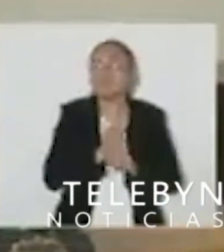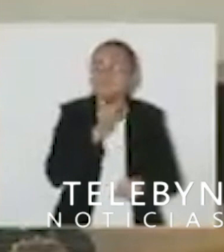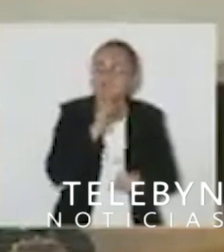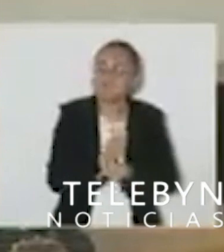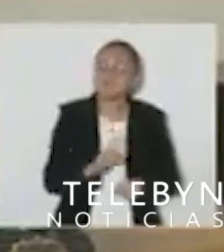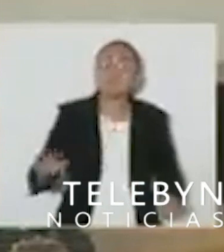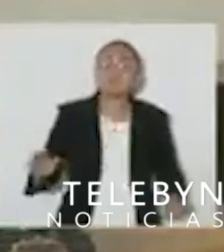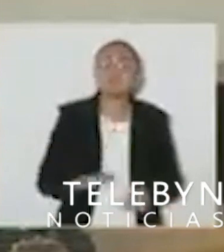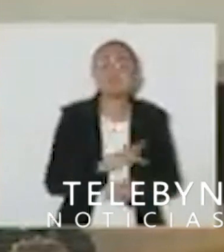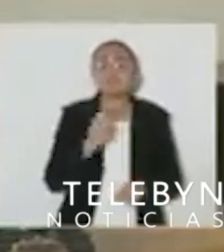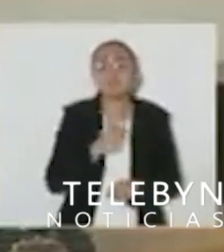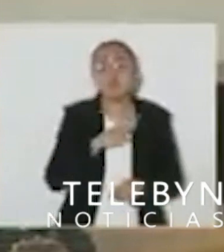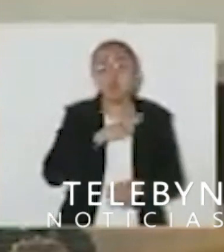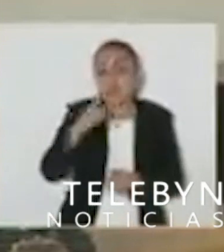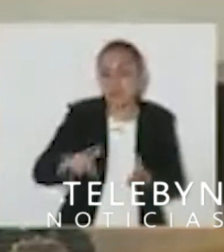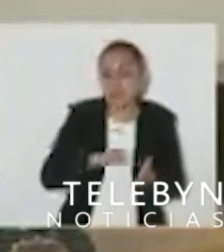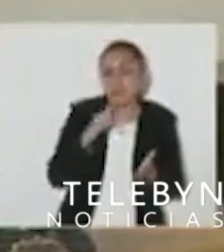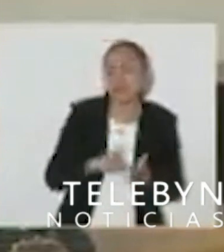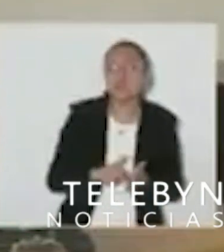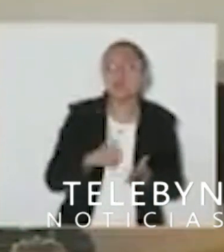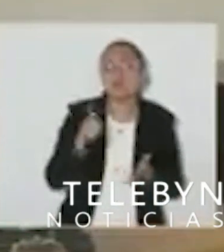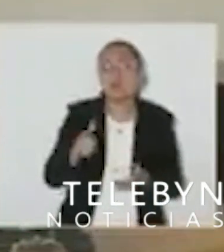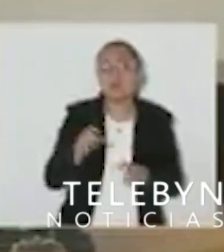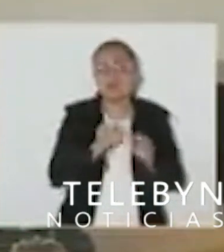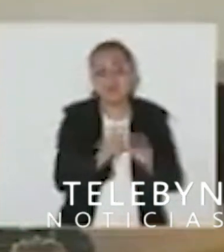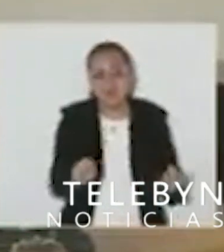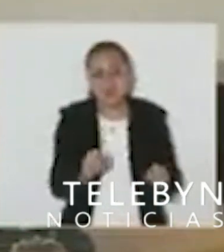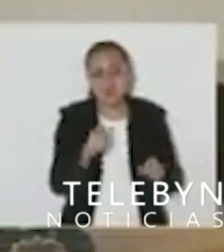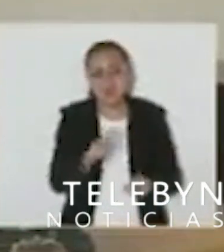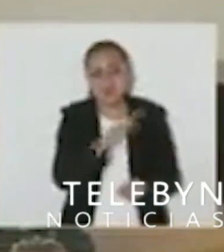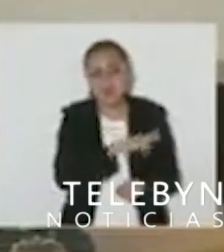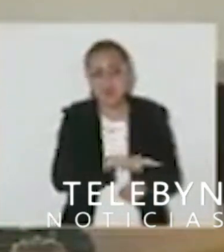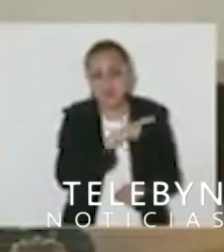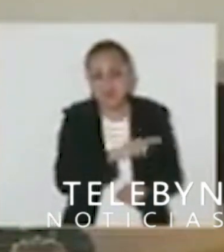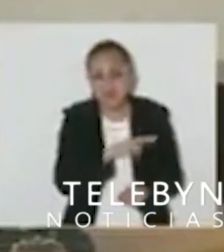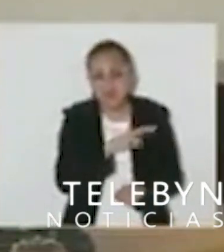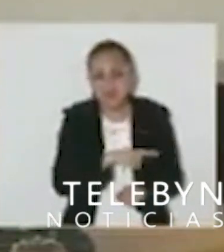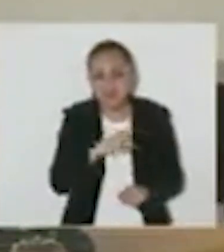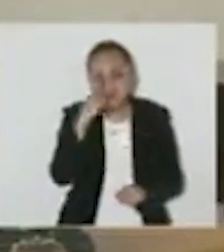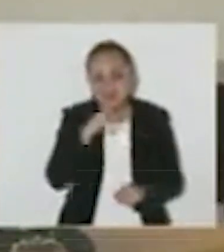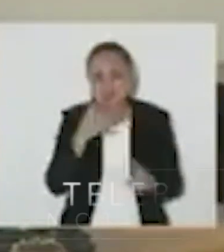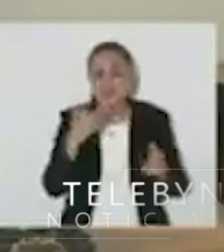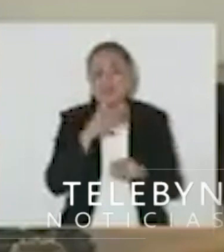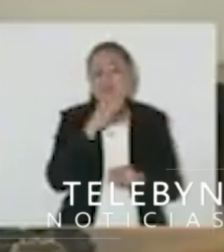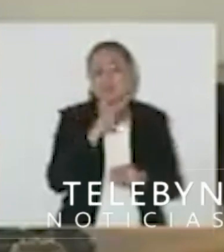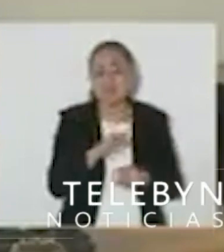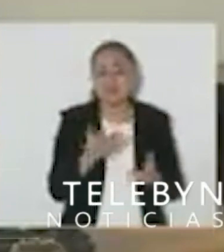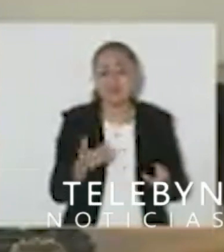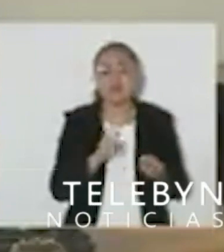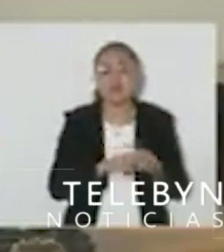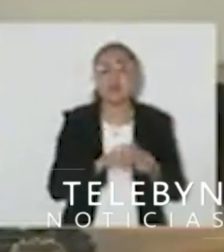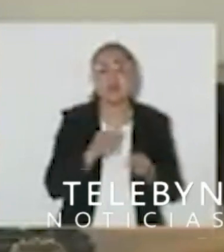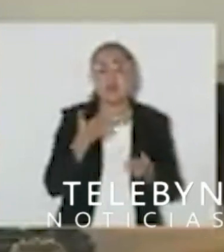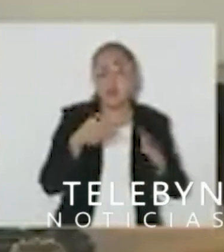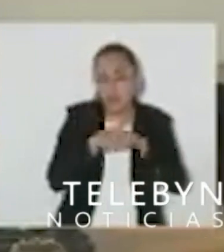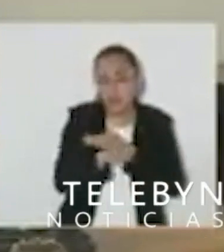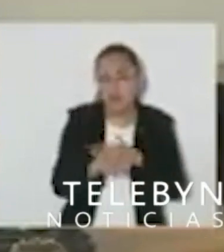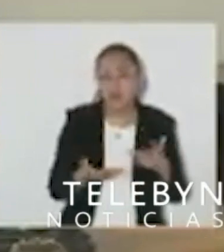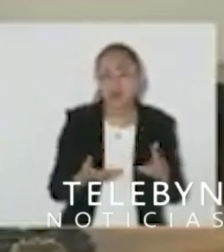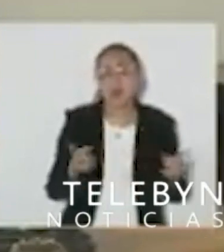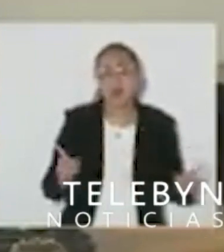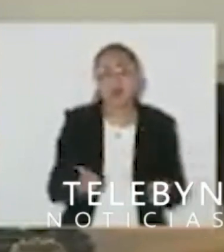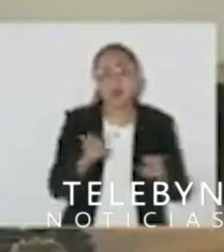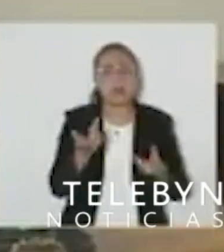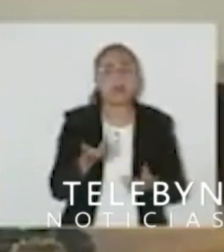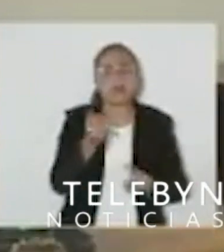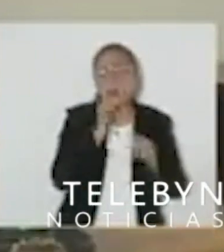por qué hay lugares salones que se rentan para hacer fiestas donde se cobra y donde